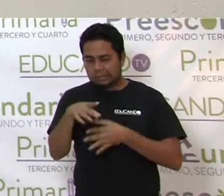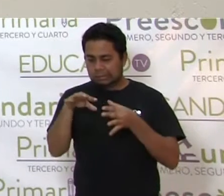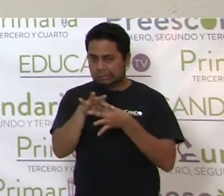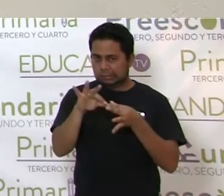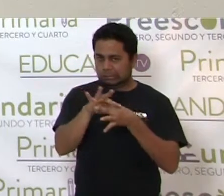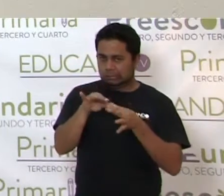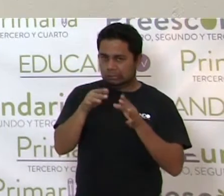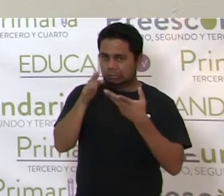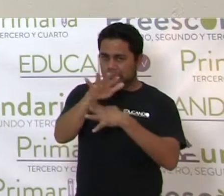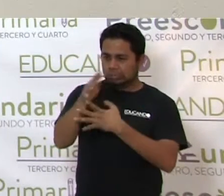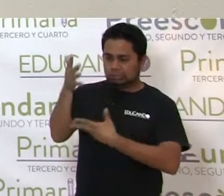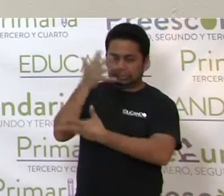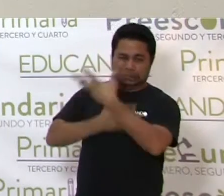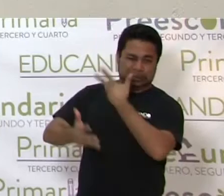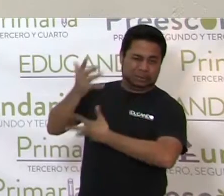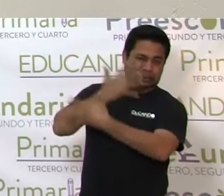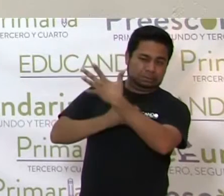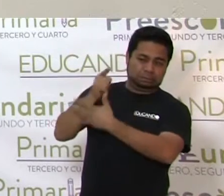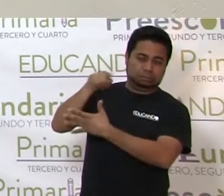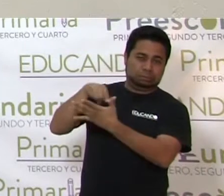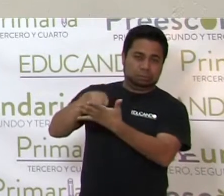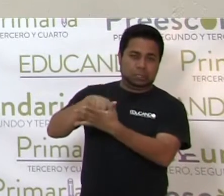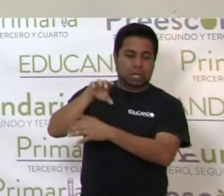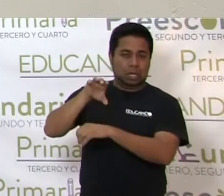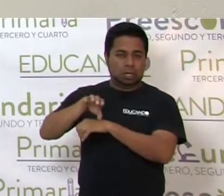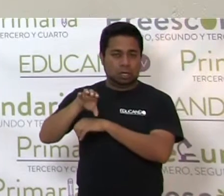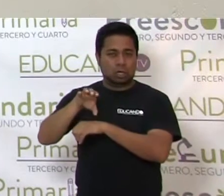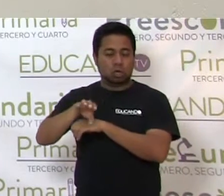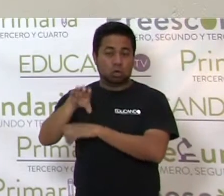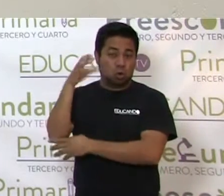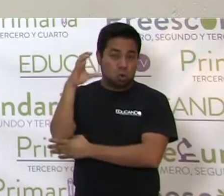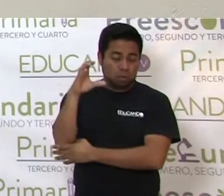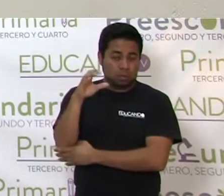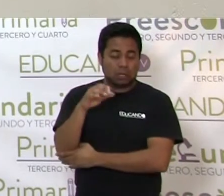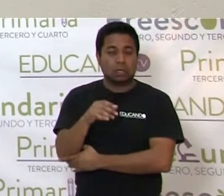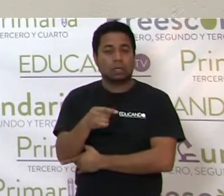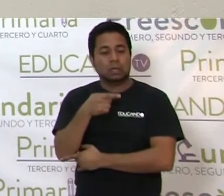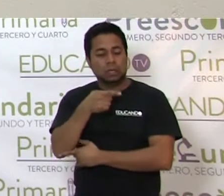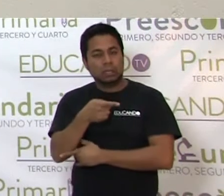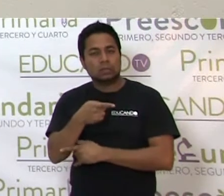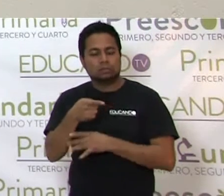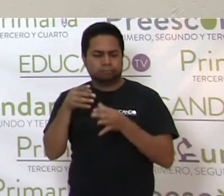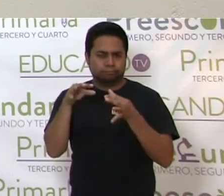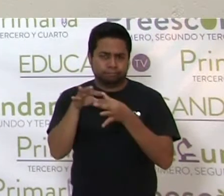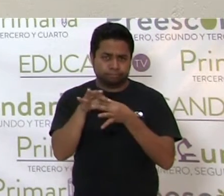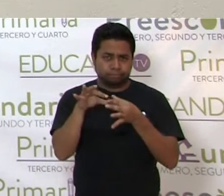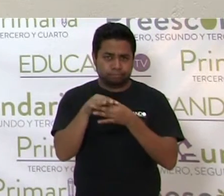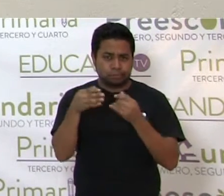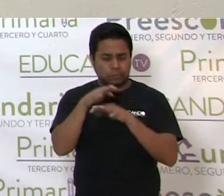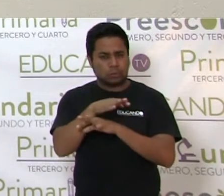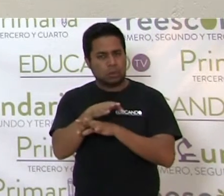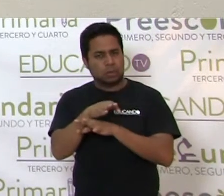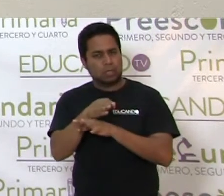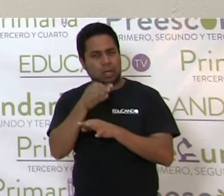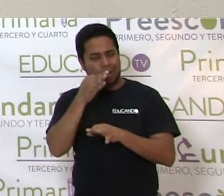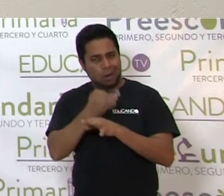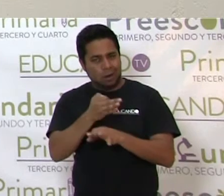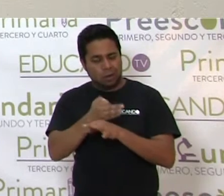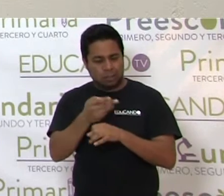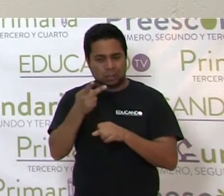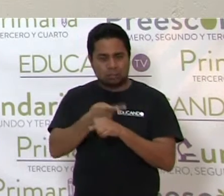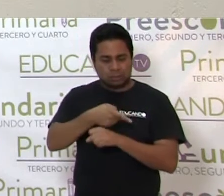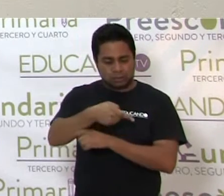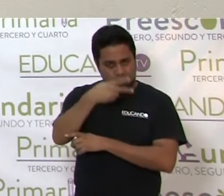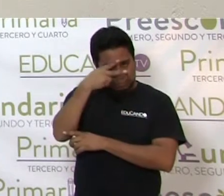la violencia en Colombia y de alguna manera se adelanta a lo que está pasando ahora aquí